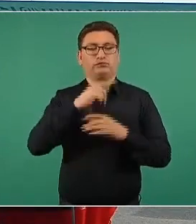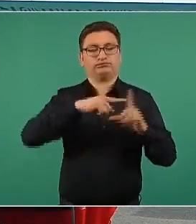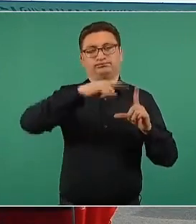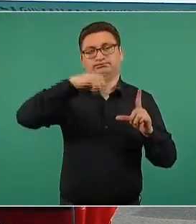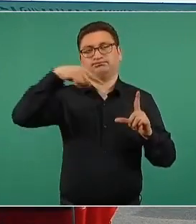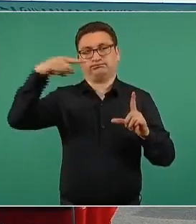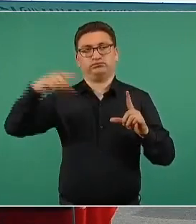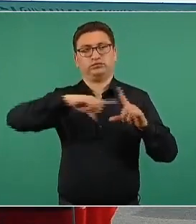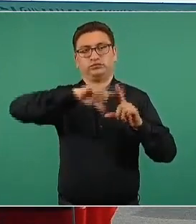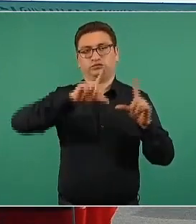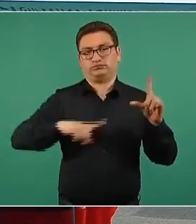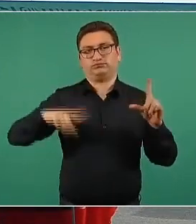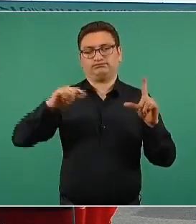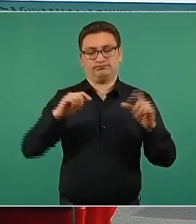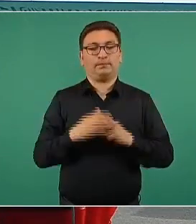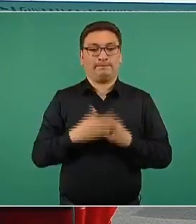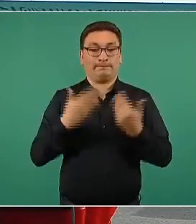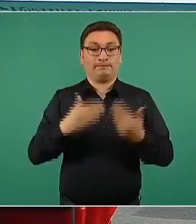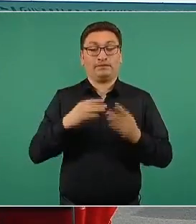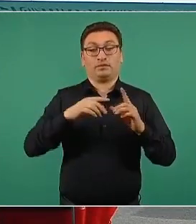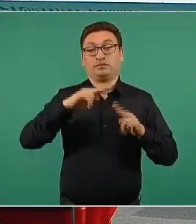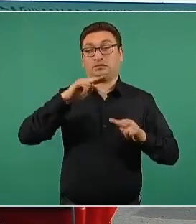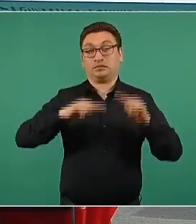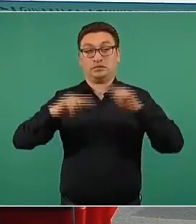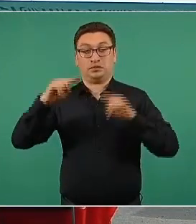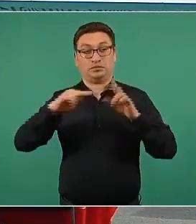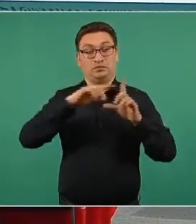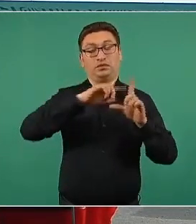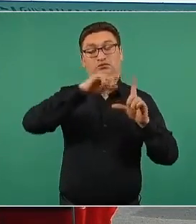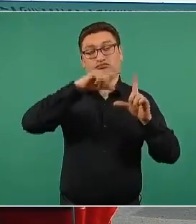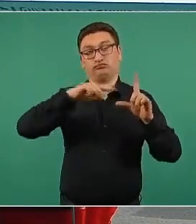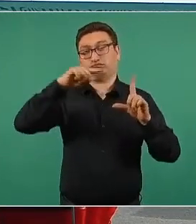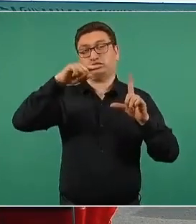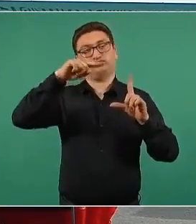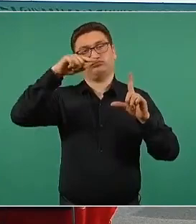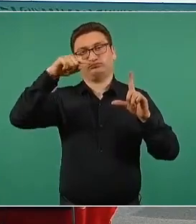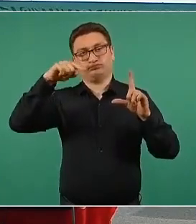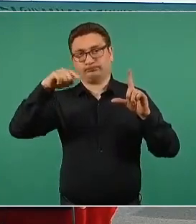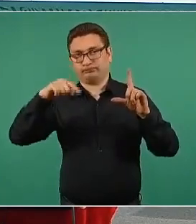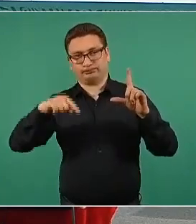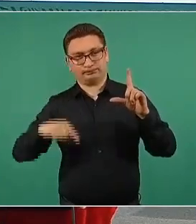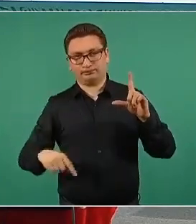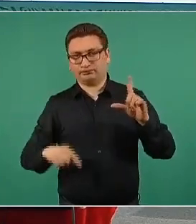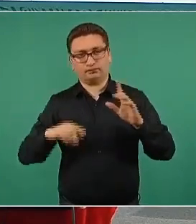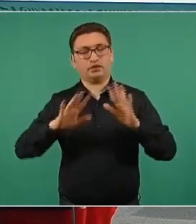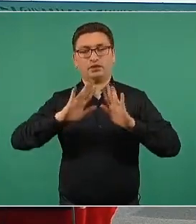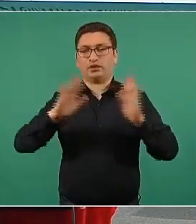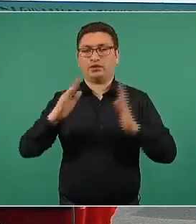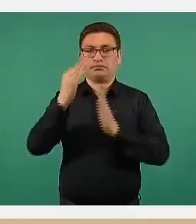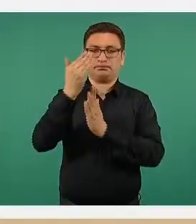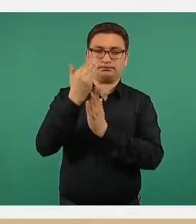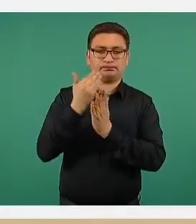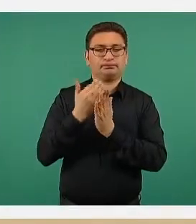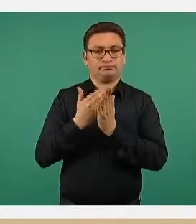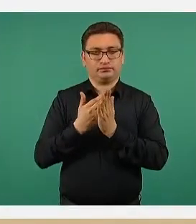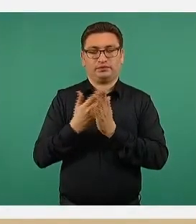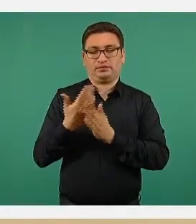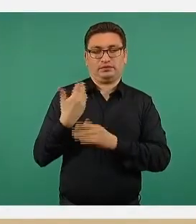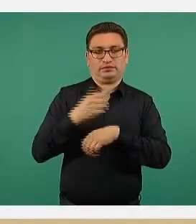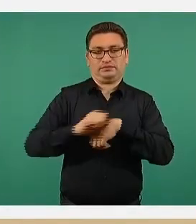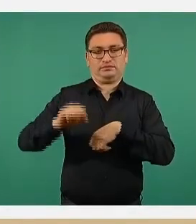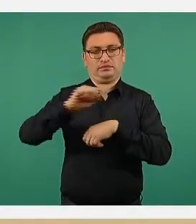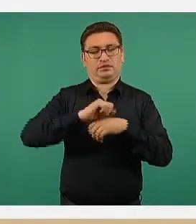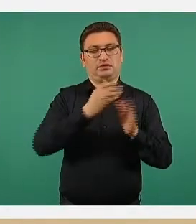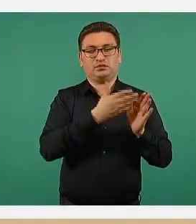Vemos que continuamos con un descenso. Ya se ha mencionado durante toda esta semana que estamos pues con